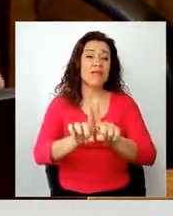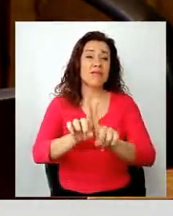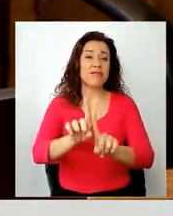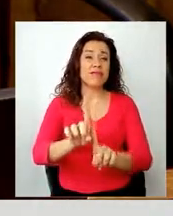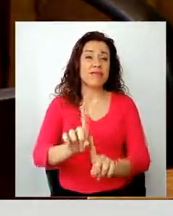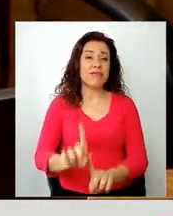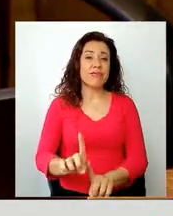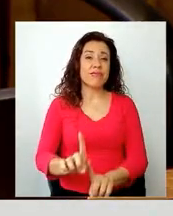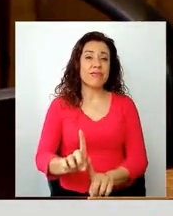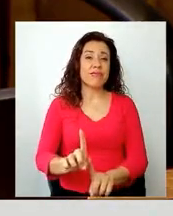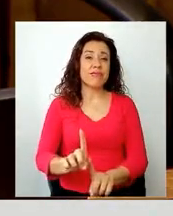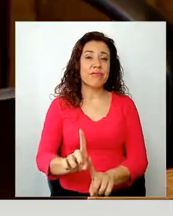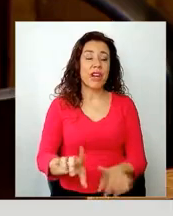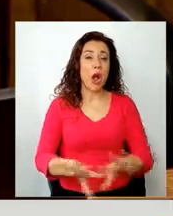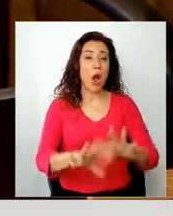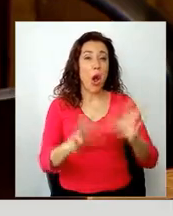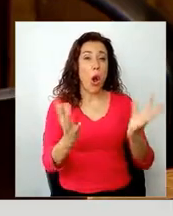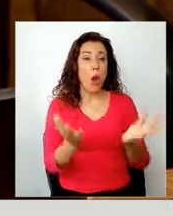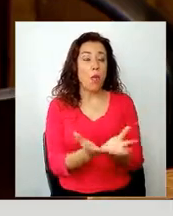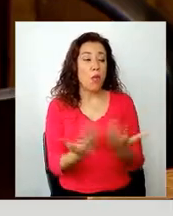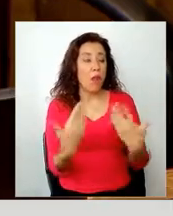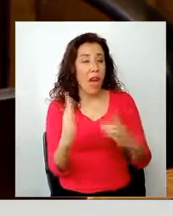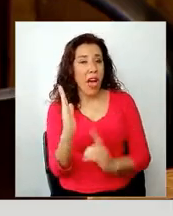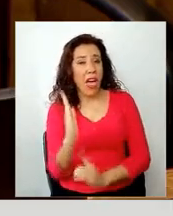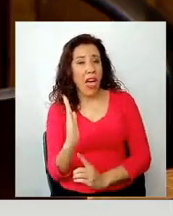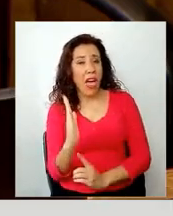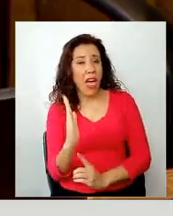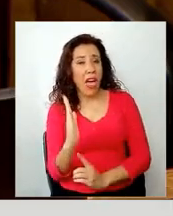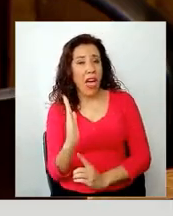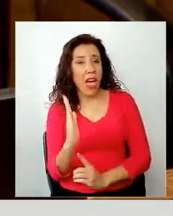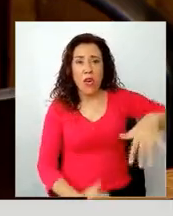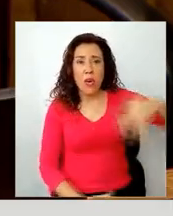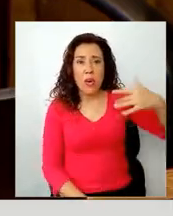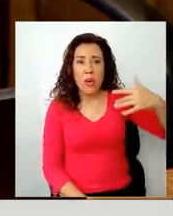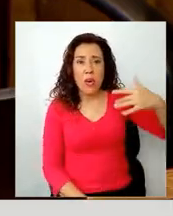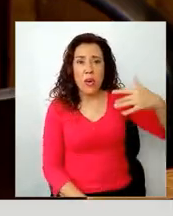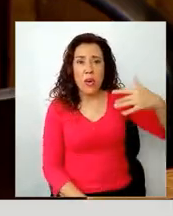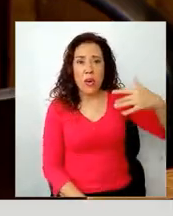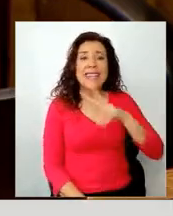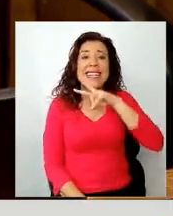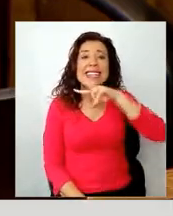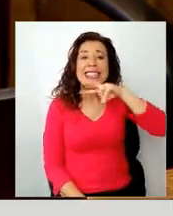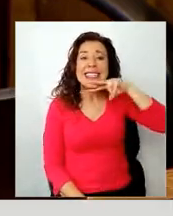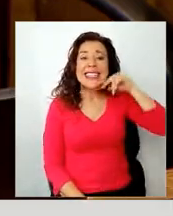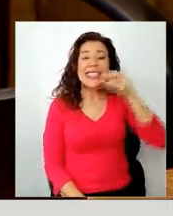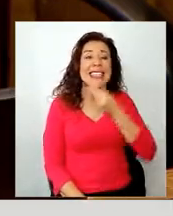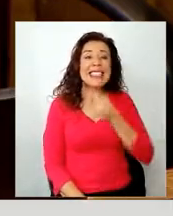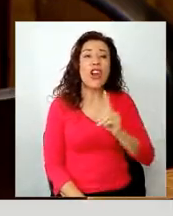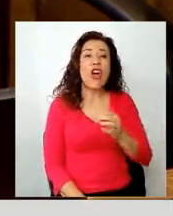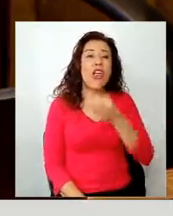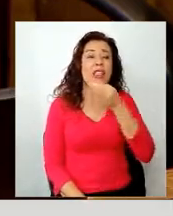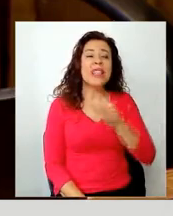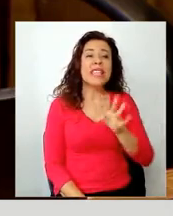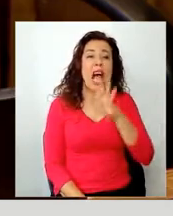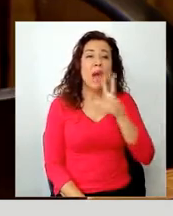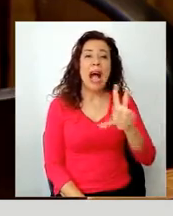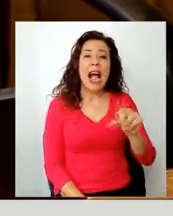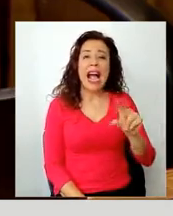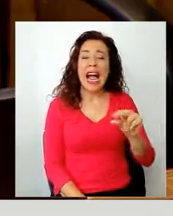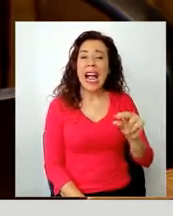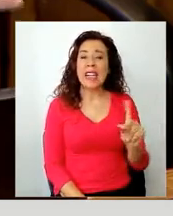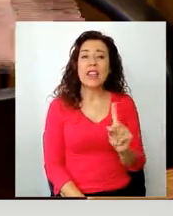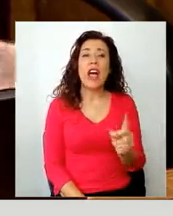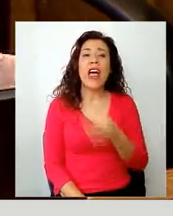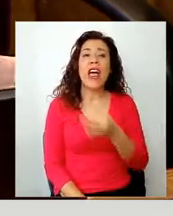el mundo se ha venido desarrollando de manera notable en Israel ya no se habla de aguas grises o tratamiento de aguas grises se habla de